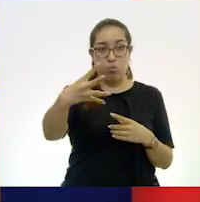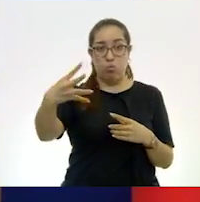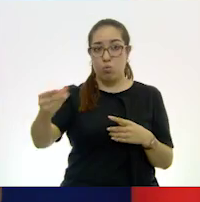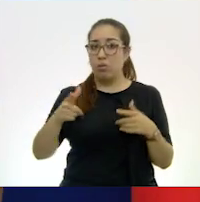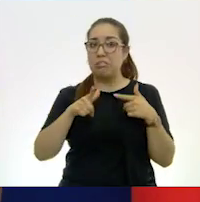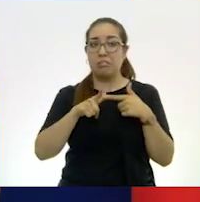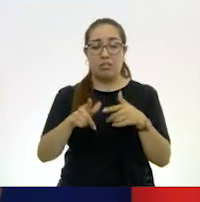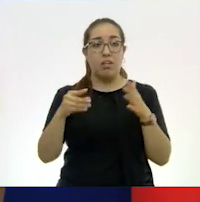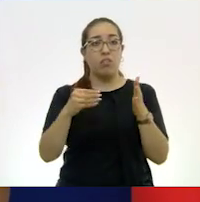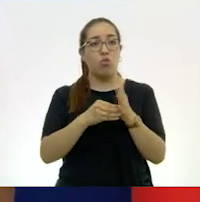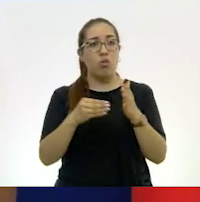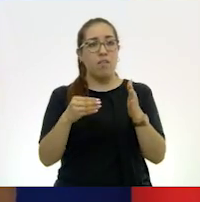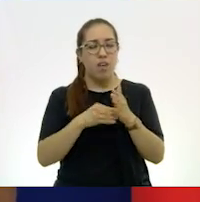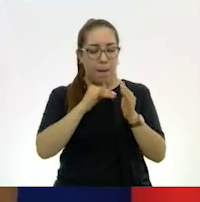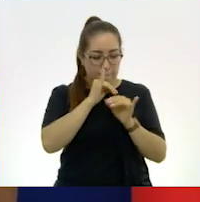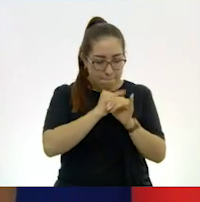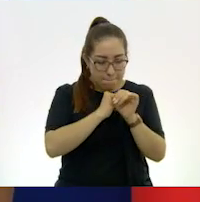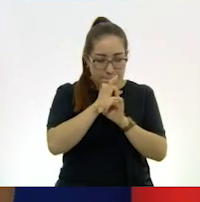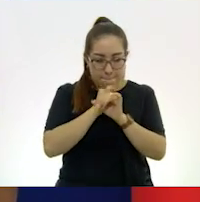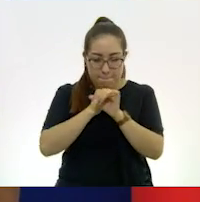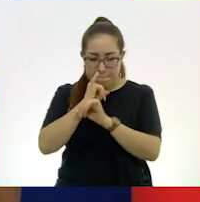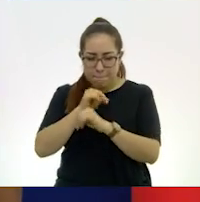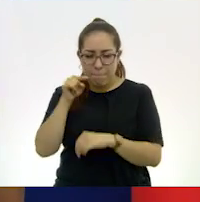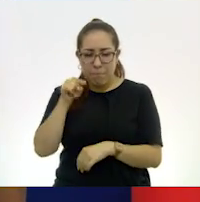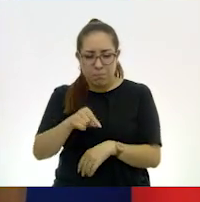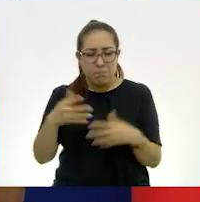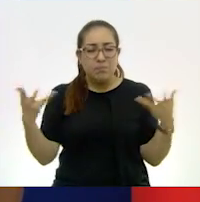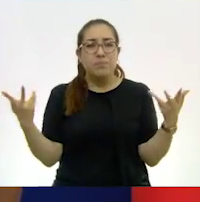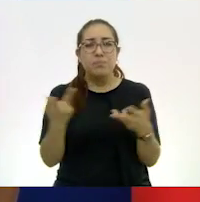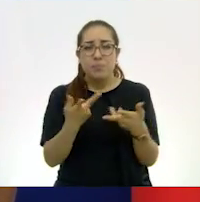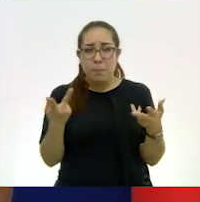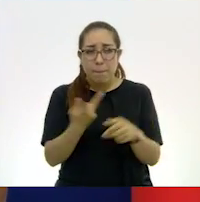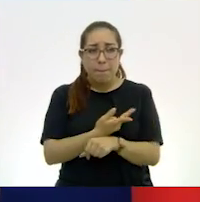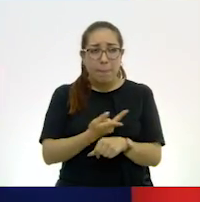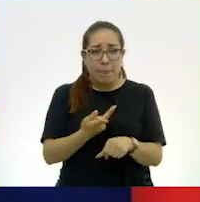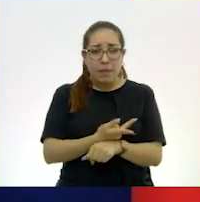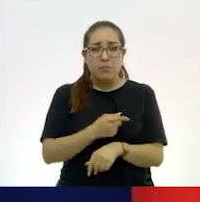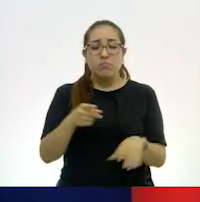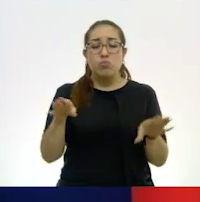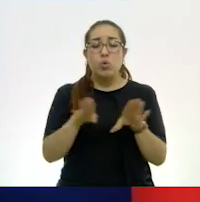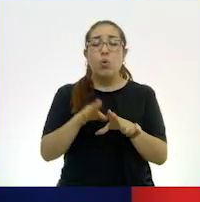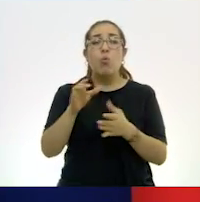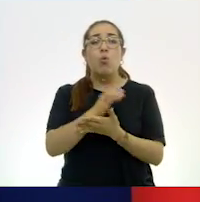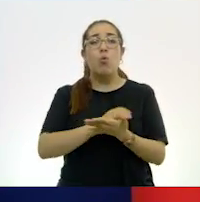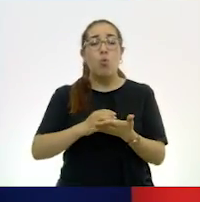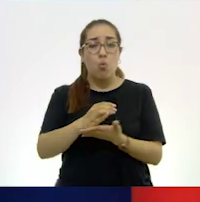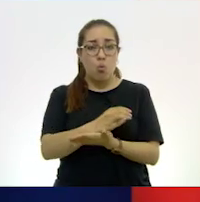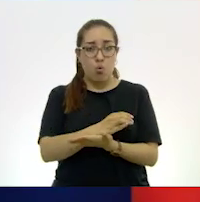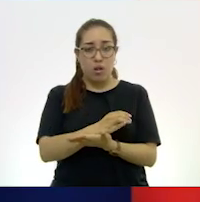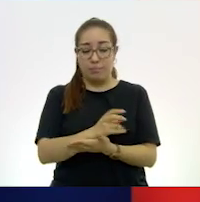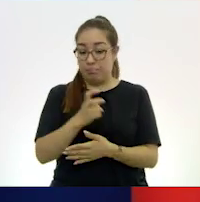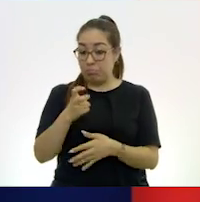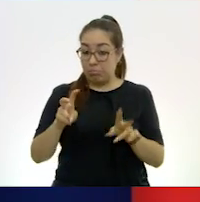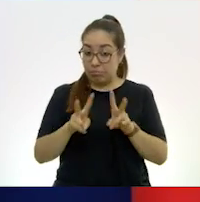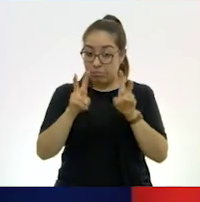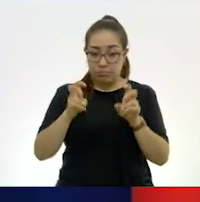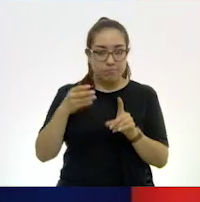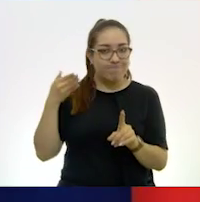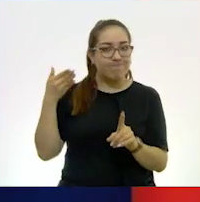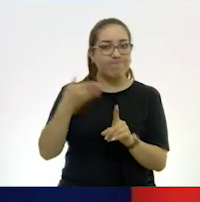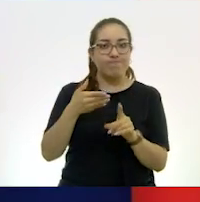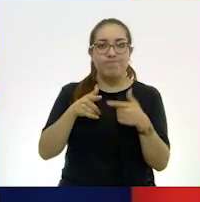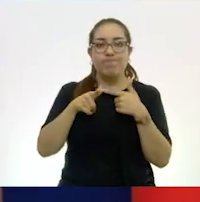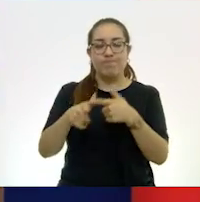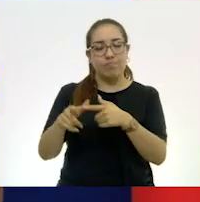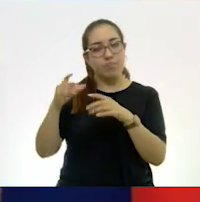investigando sobre ella, que la provoca y sus formas de curación. Aún son tema de investigación por